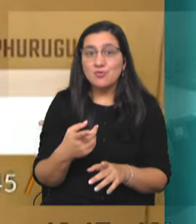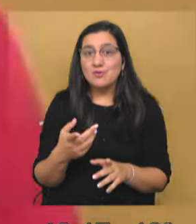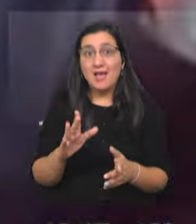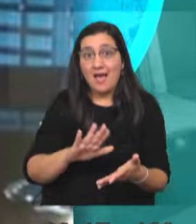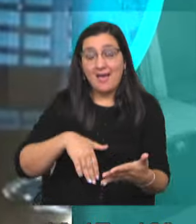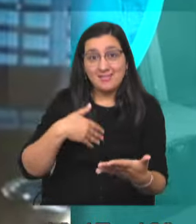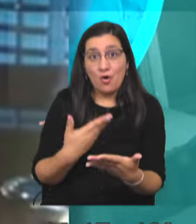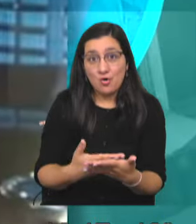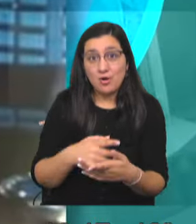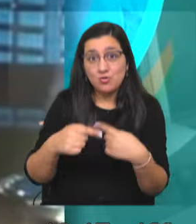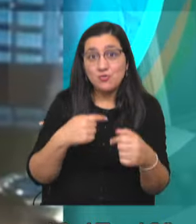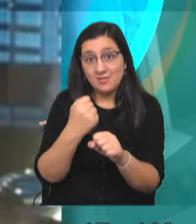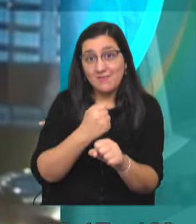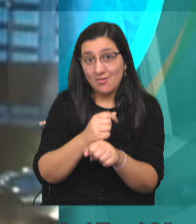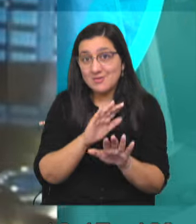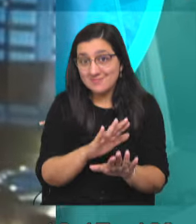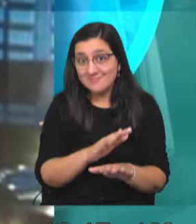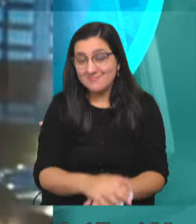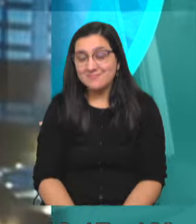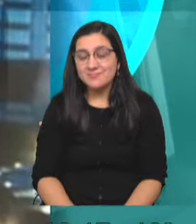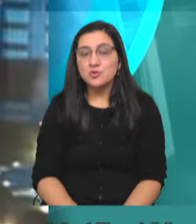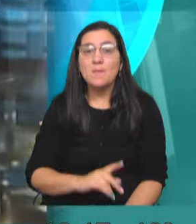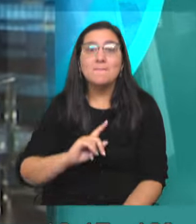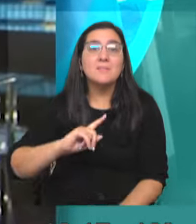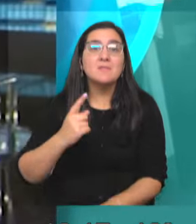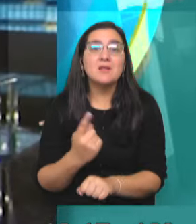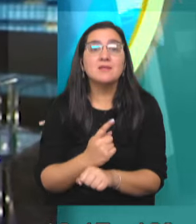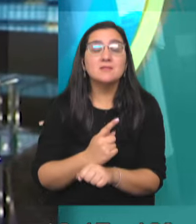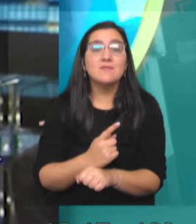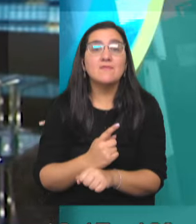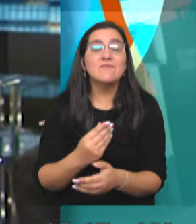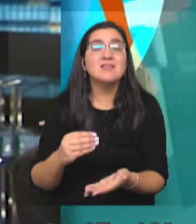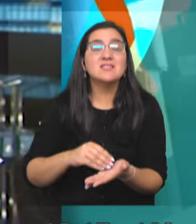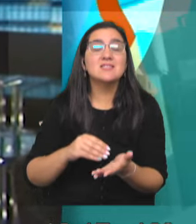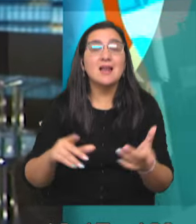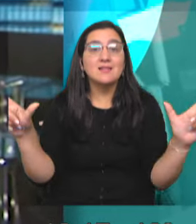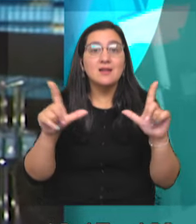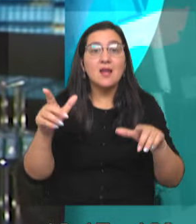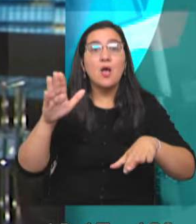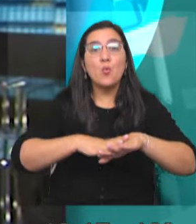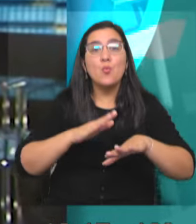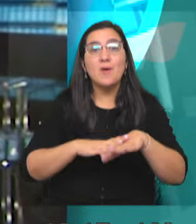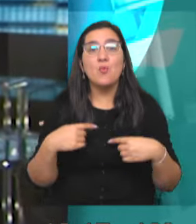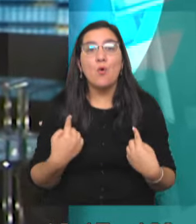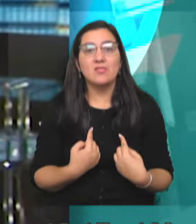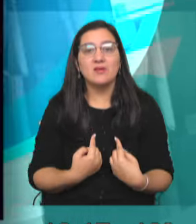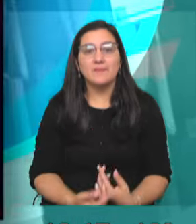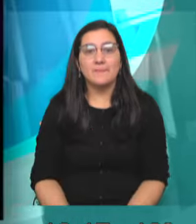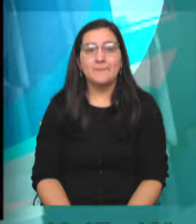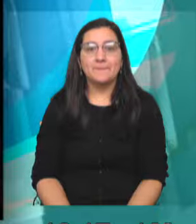hoy. Sus primeras participaciones televisivas fueron en el programa La Culpa es Nuestra.